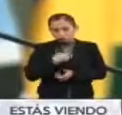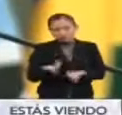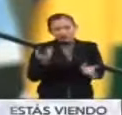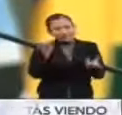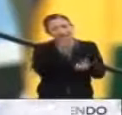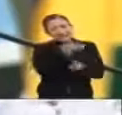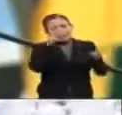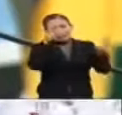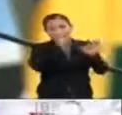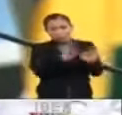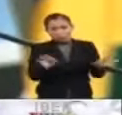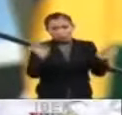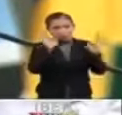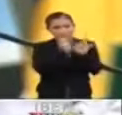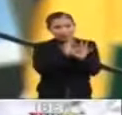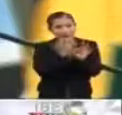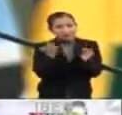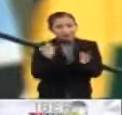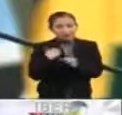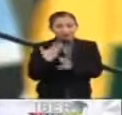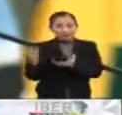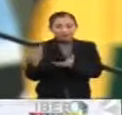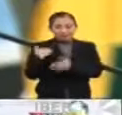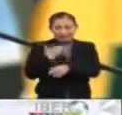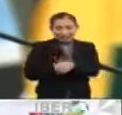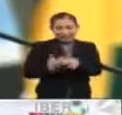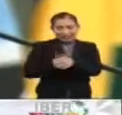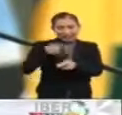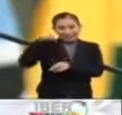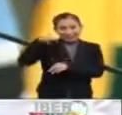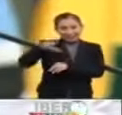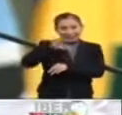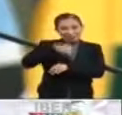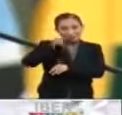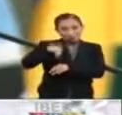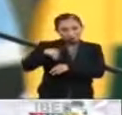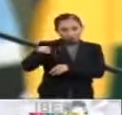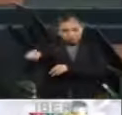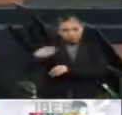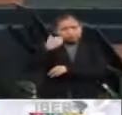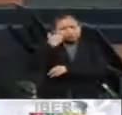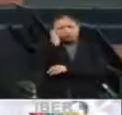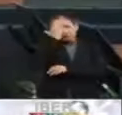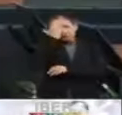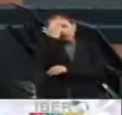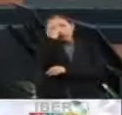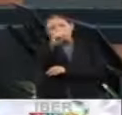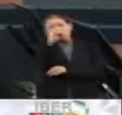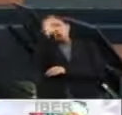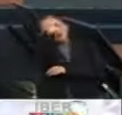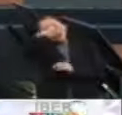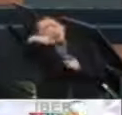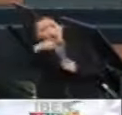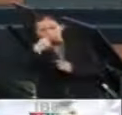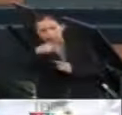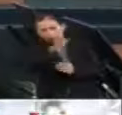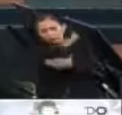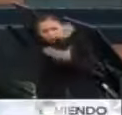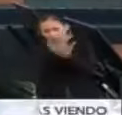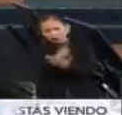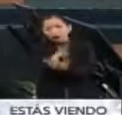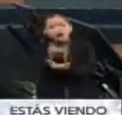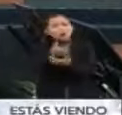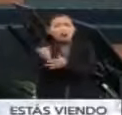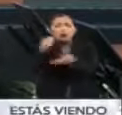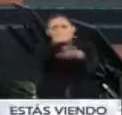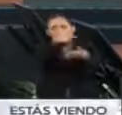que es un tema relevante el que se celebró esta tarde ahí en Cancún. Me gustaría conocer desde su perspectiva, puesto que usted estuvo ahí,